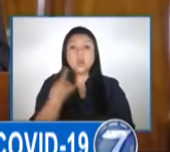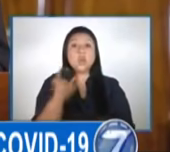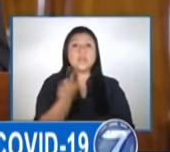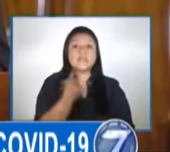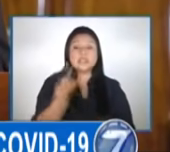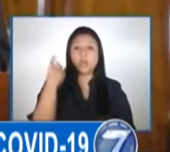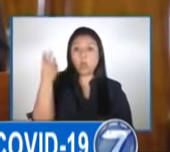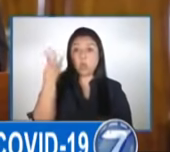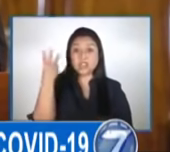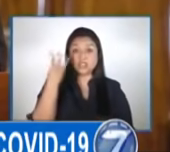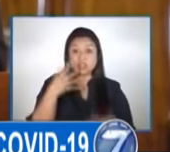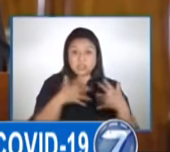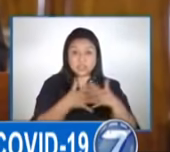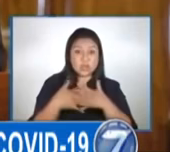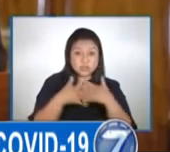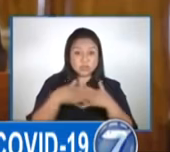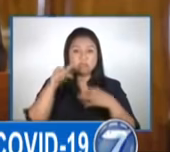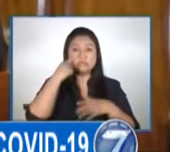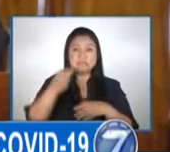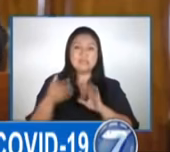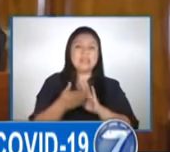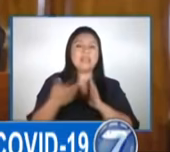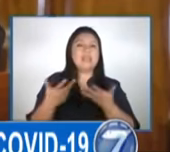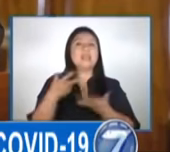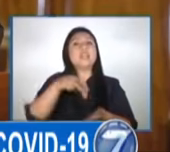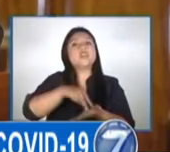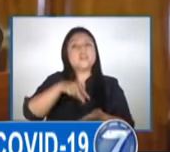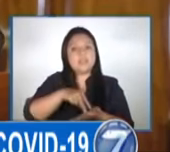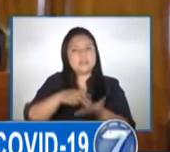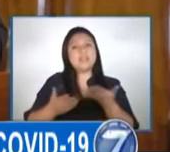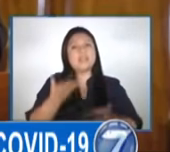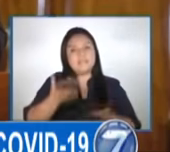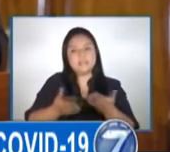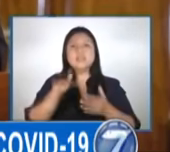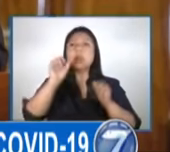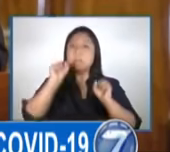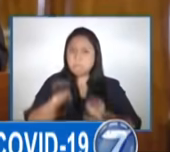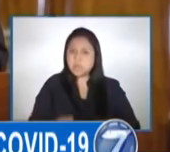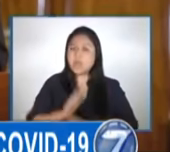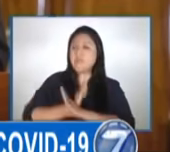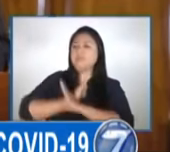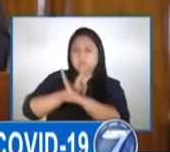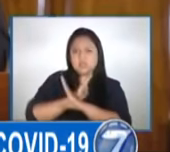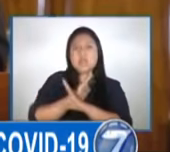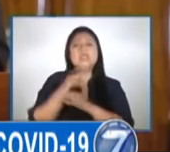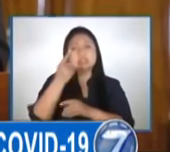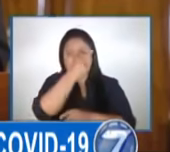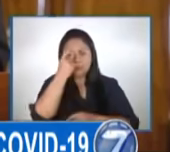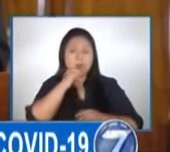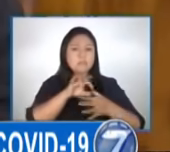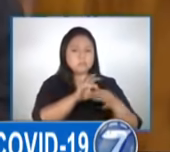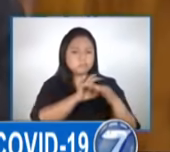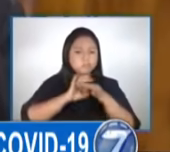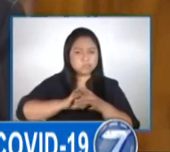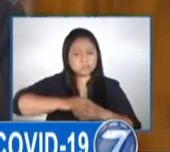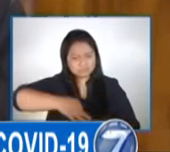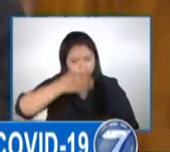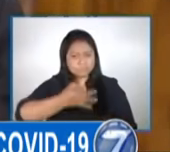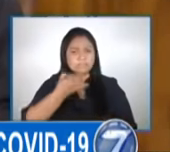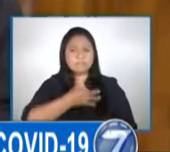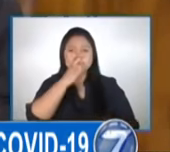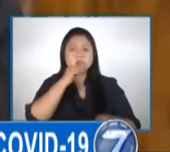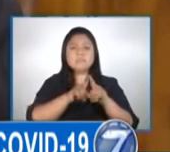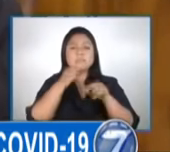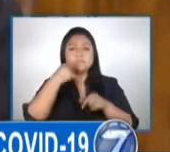Washington, nos afectaría en el mes de noviembre y la cual podemos detener si trabajamos juntos, de manera disciplinada, si